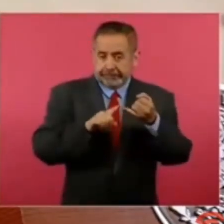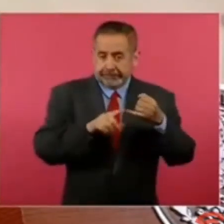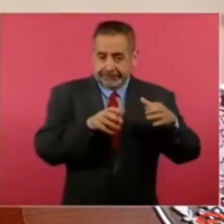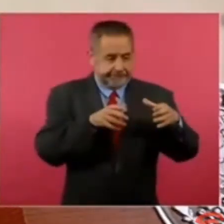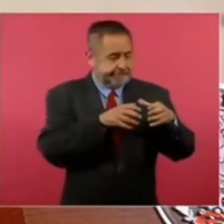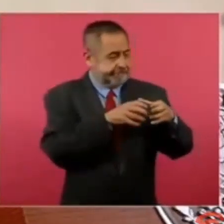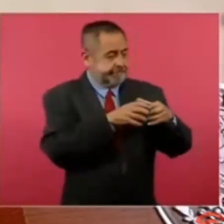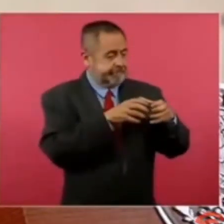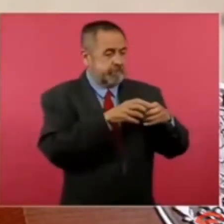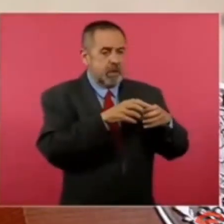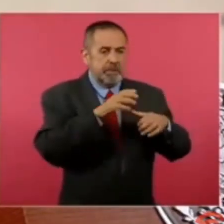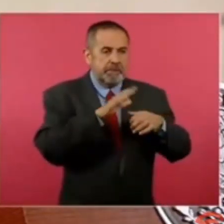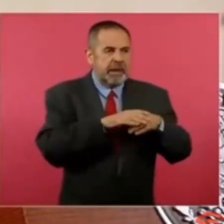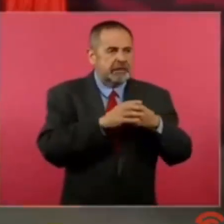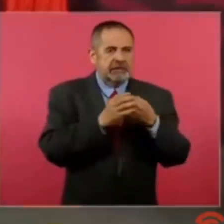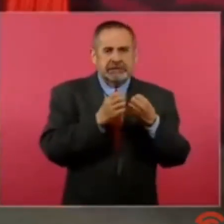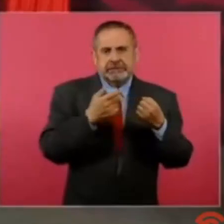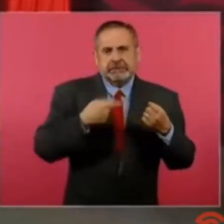amplia